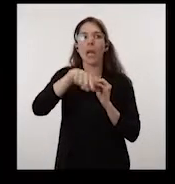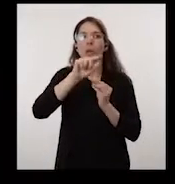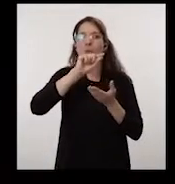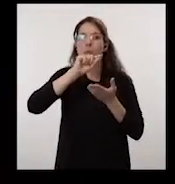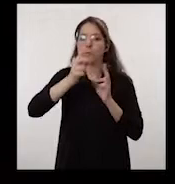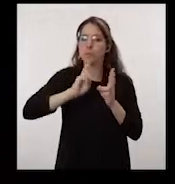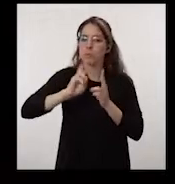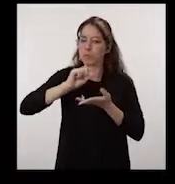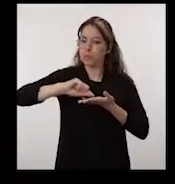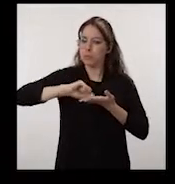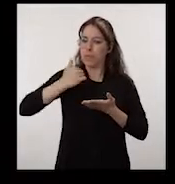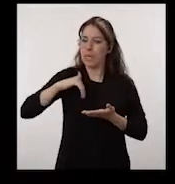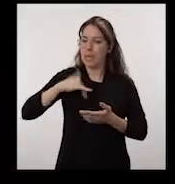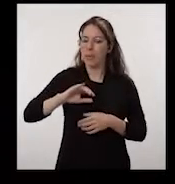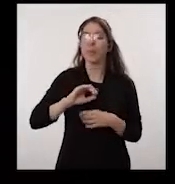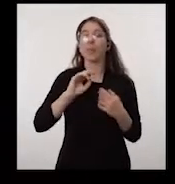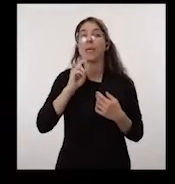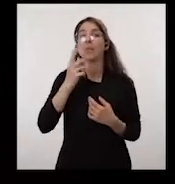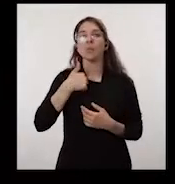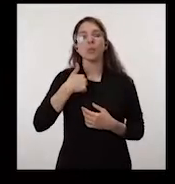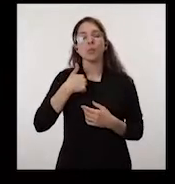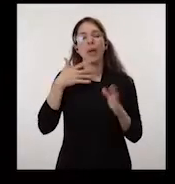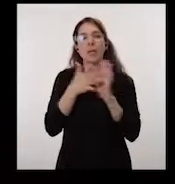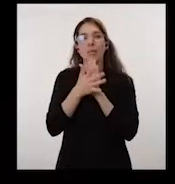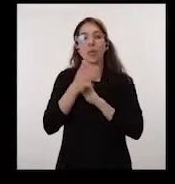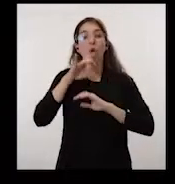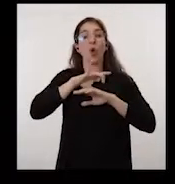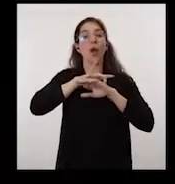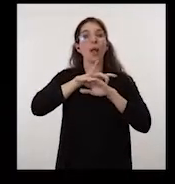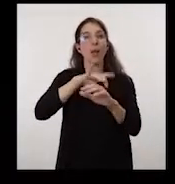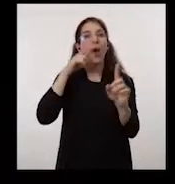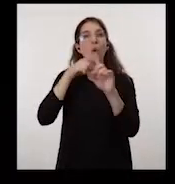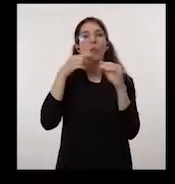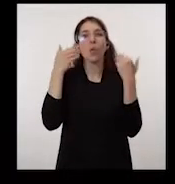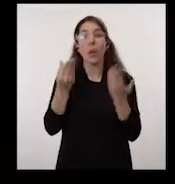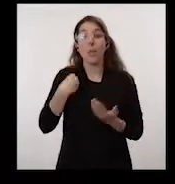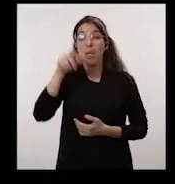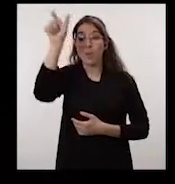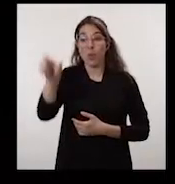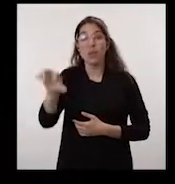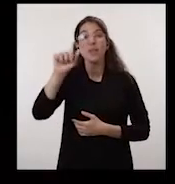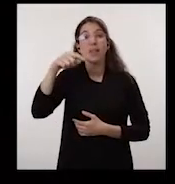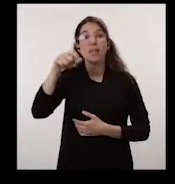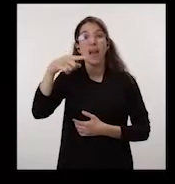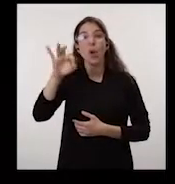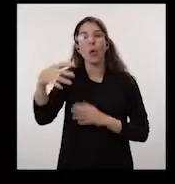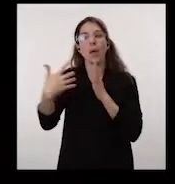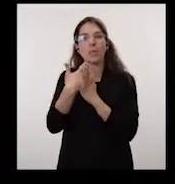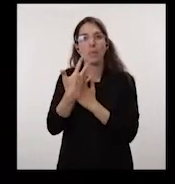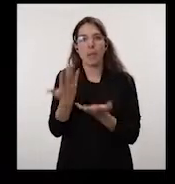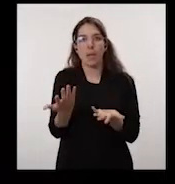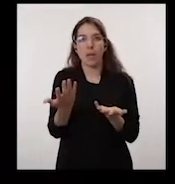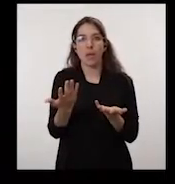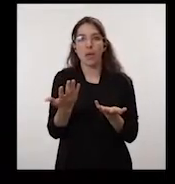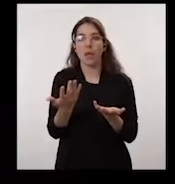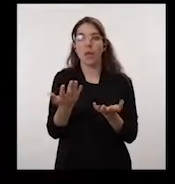segundo lugar explicó el fundamento y el objetivo de esa guía es justamente lo que explicado santiago es responder a las preguntas que puede tener